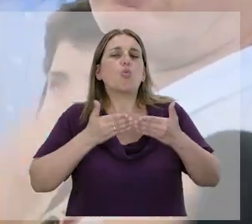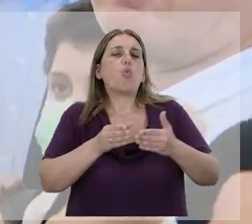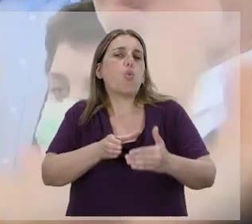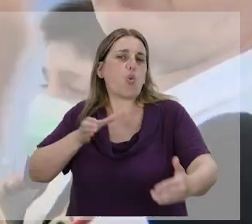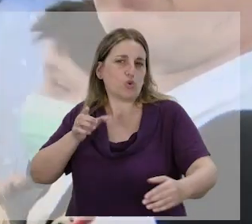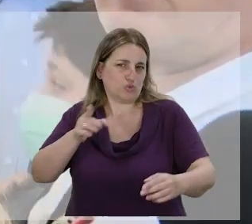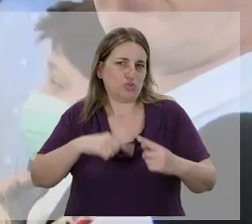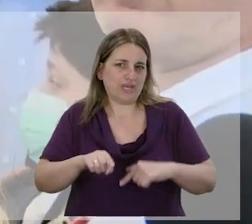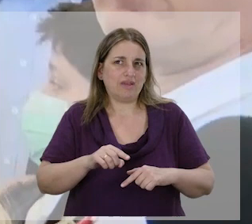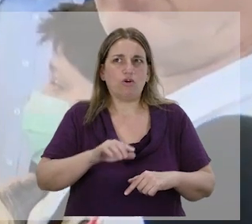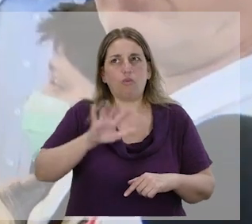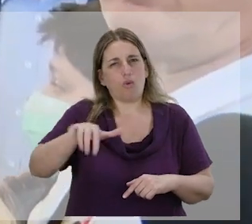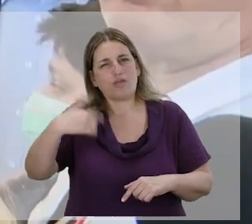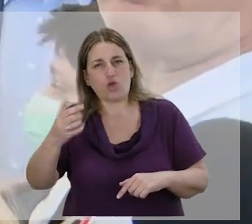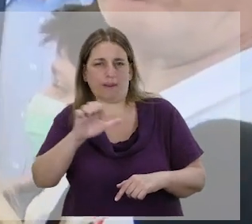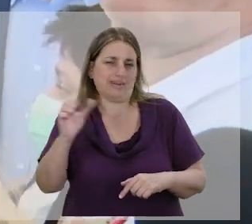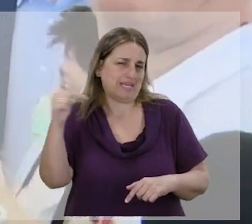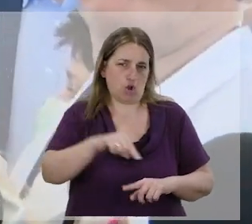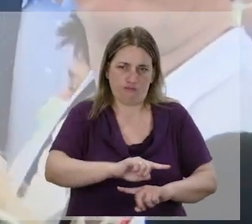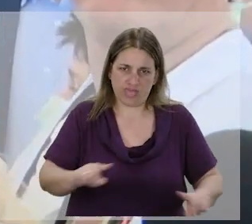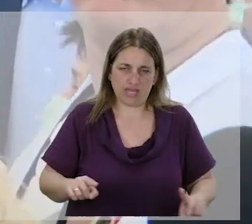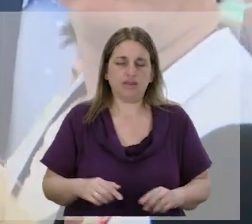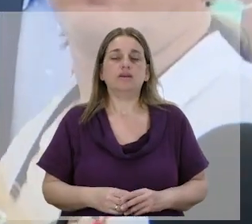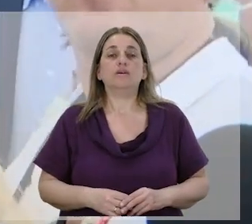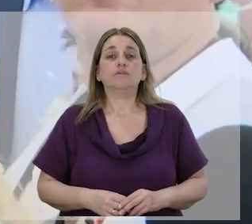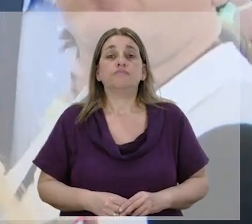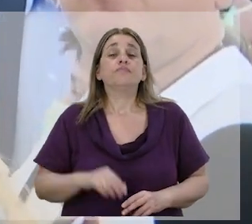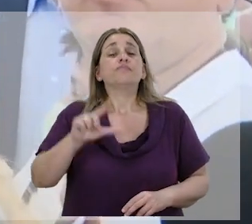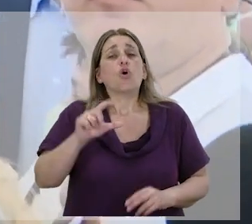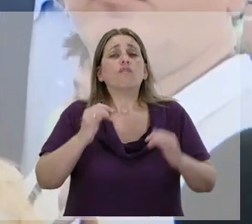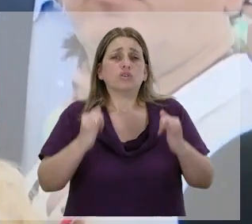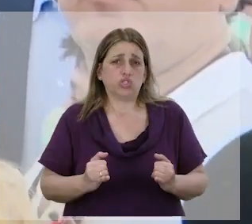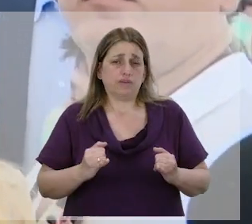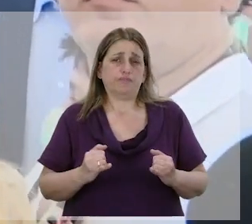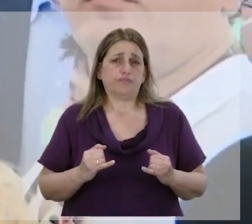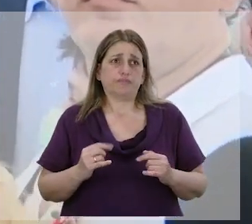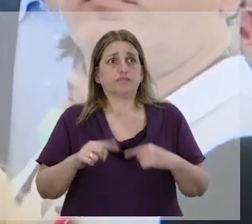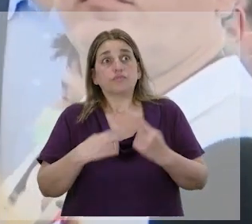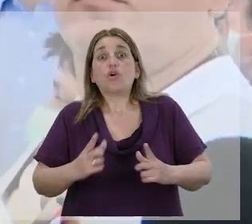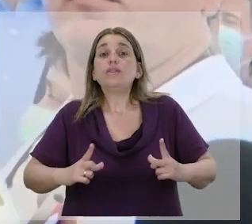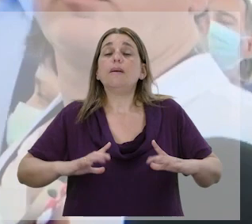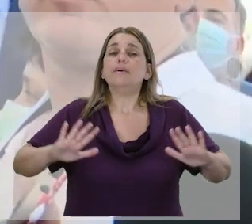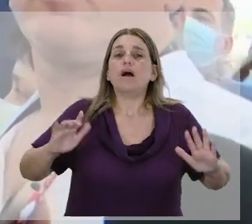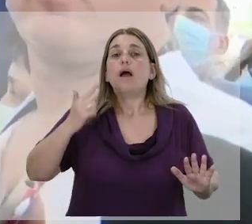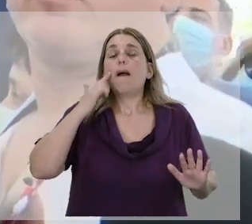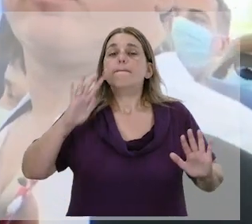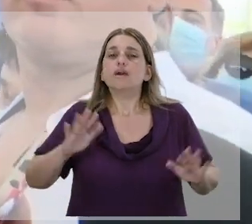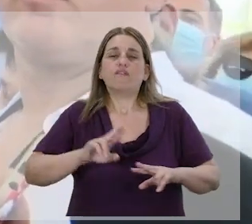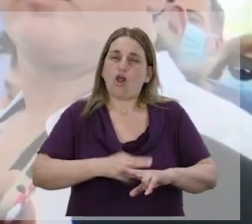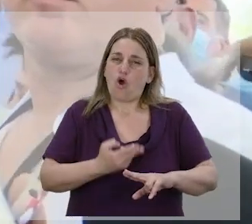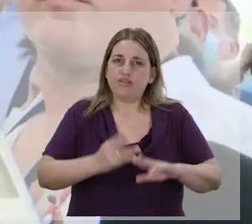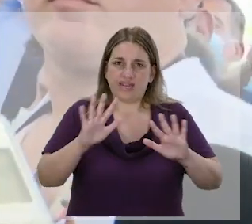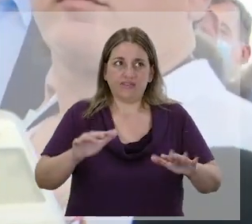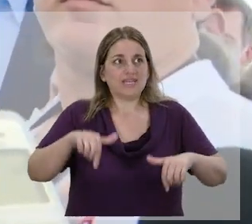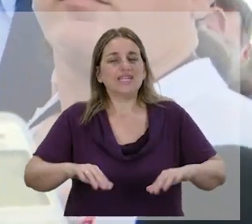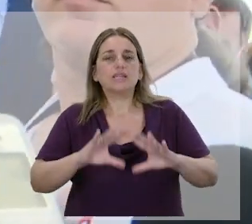agregando algún crucero por el espacio que se le genera de otra empresa que no está viniendo. Obviamente que tendríamos otra